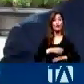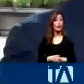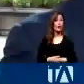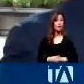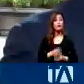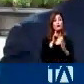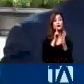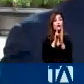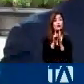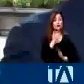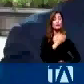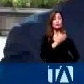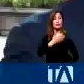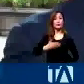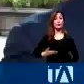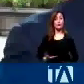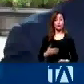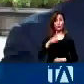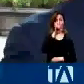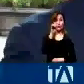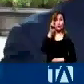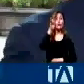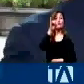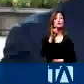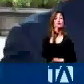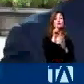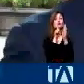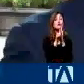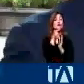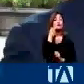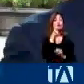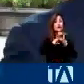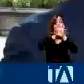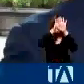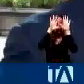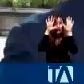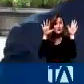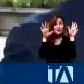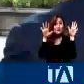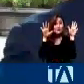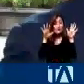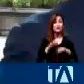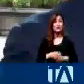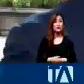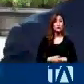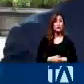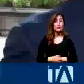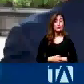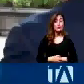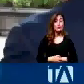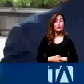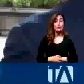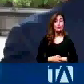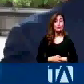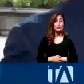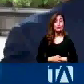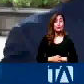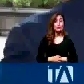la presidenta Yori es una denuncia que dice claramente o habla claramente de los intentos